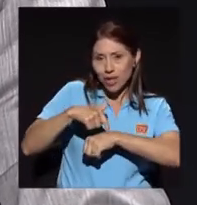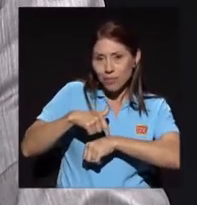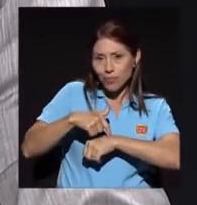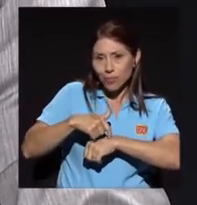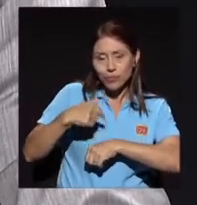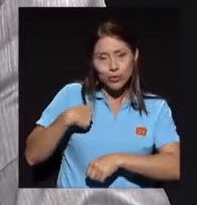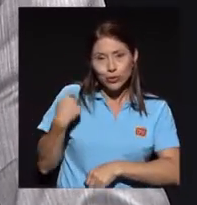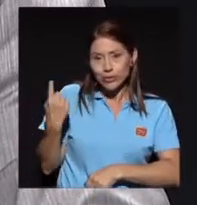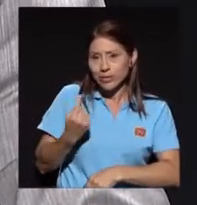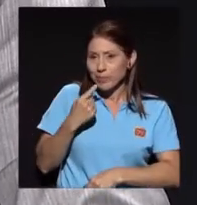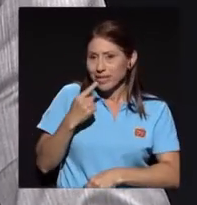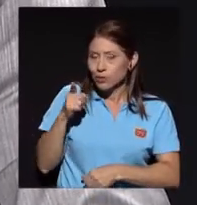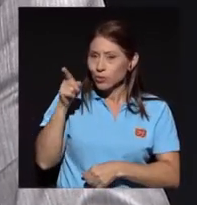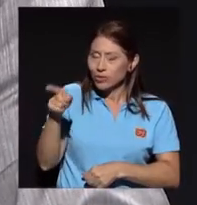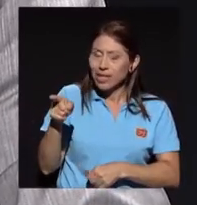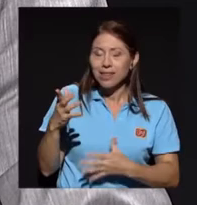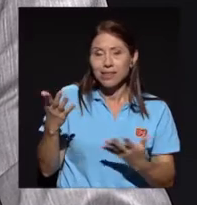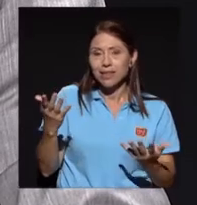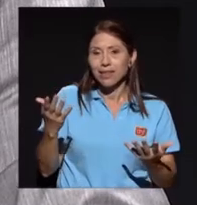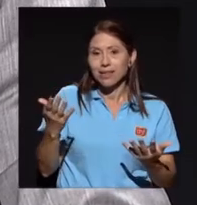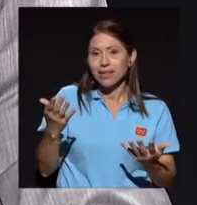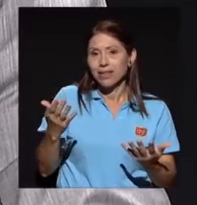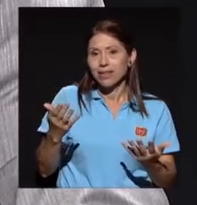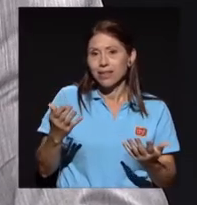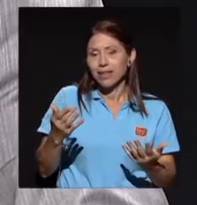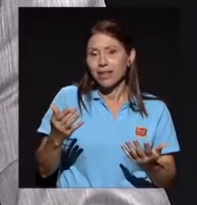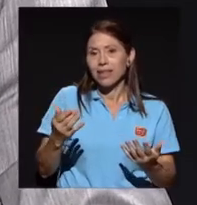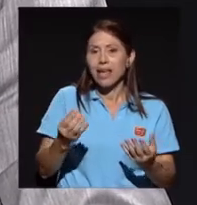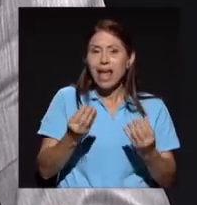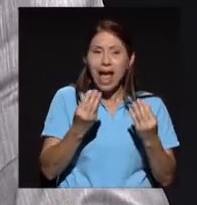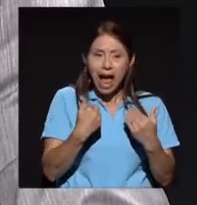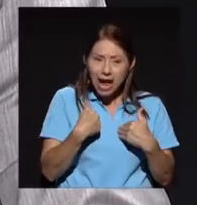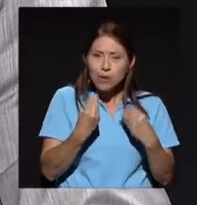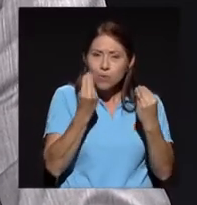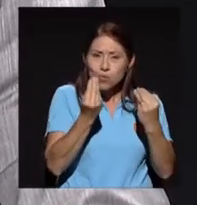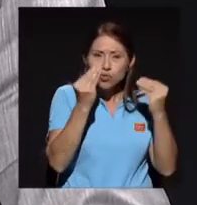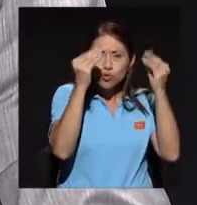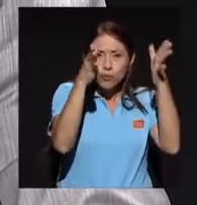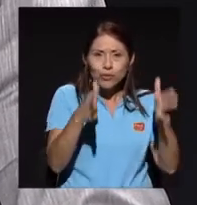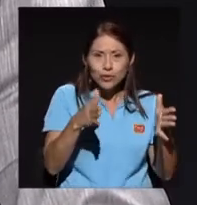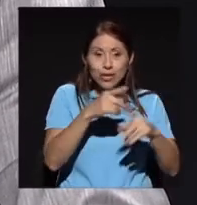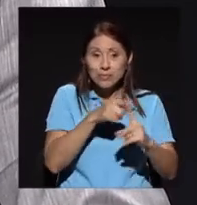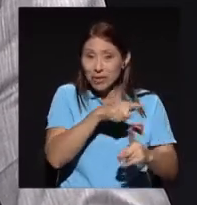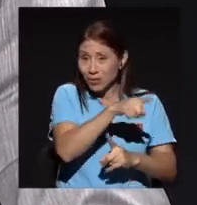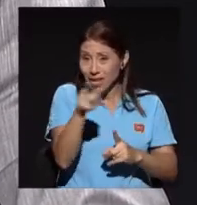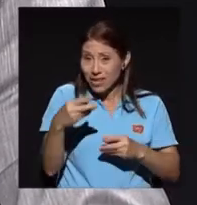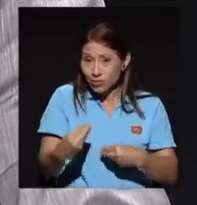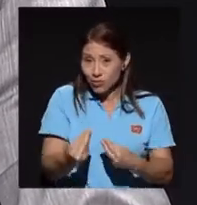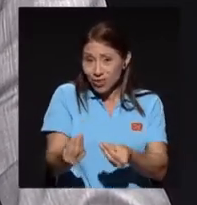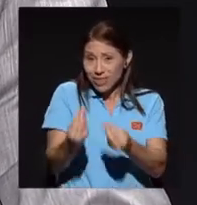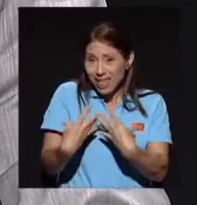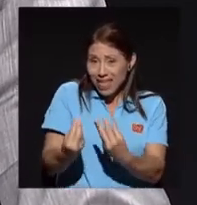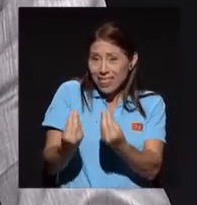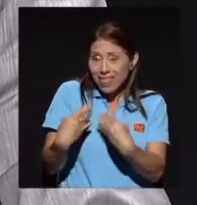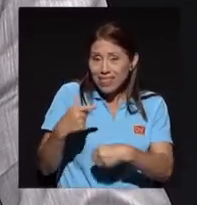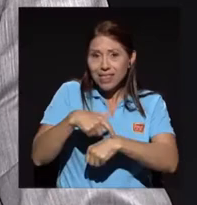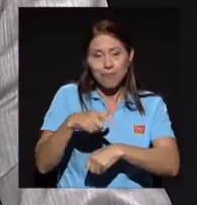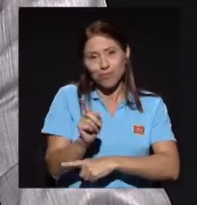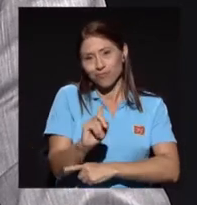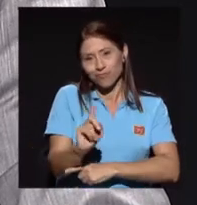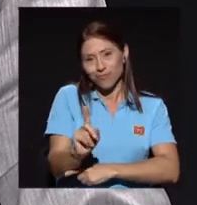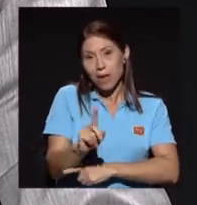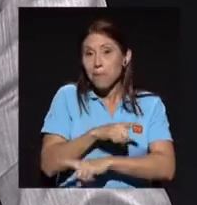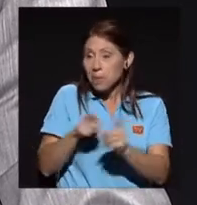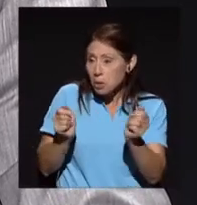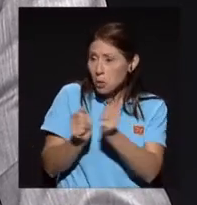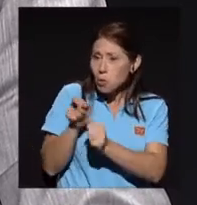que hay muchos profesores, pero no muchos dispuestos a compartir su tiempo. Y pasamos largas horas trabajando con usted